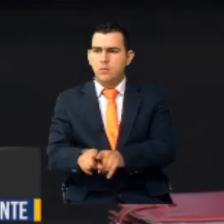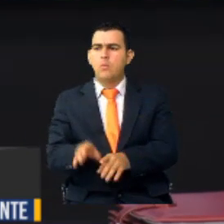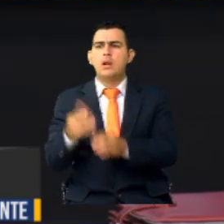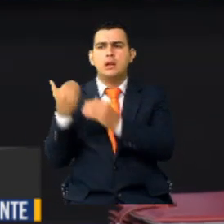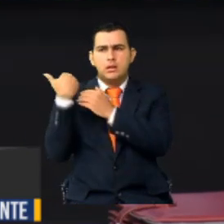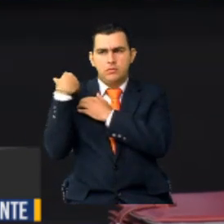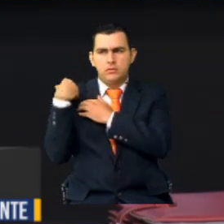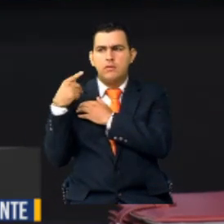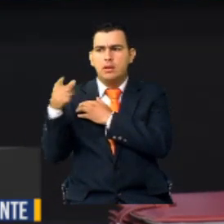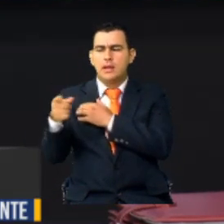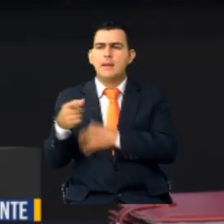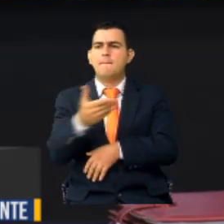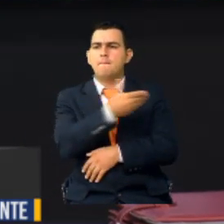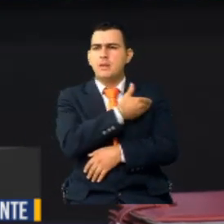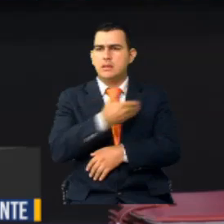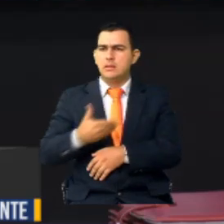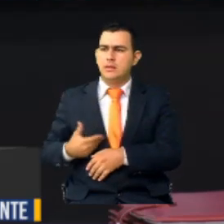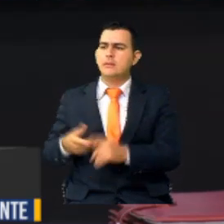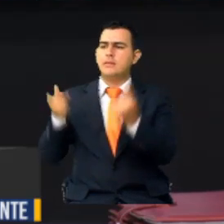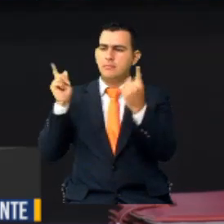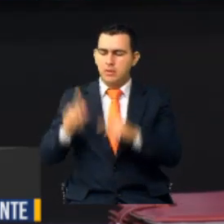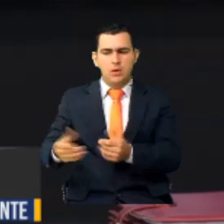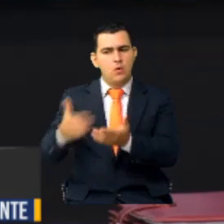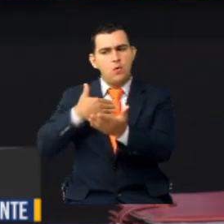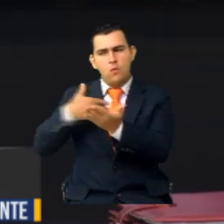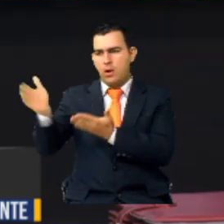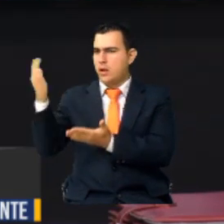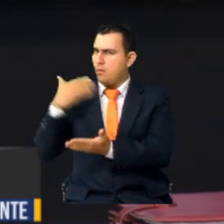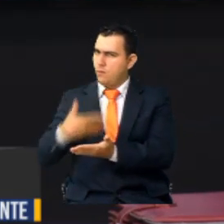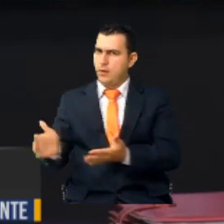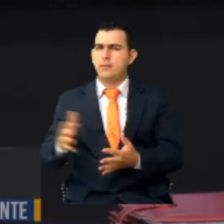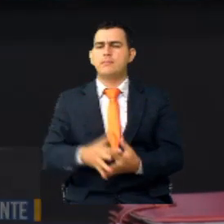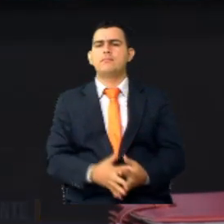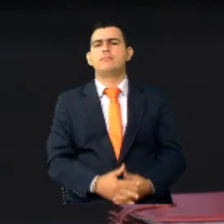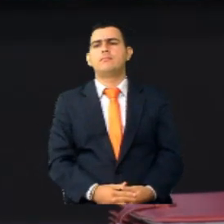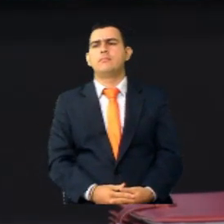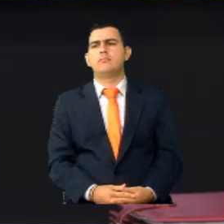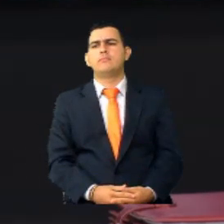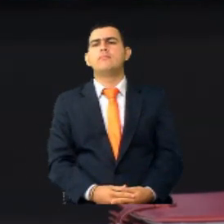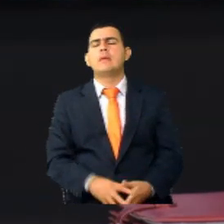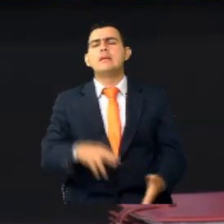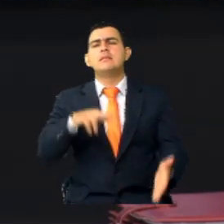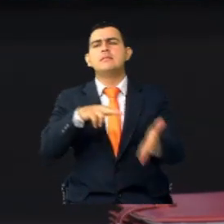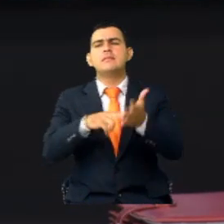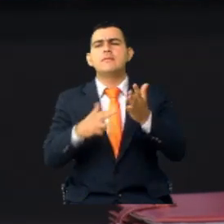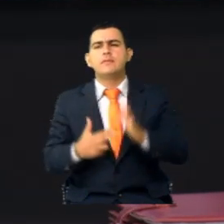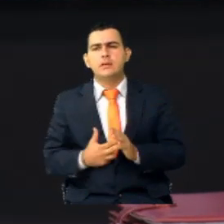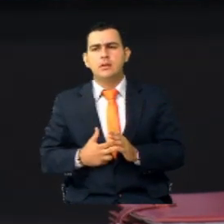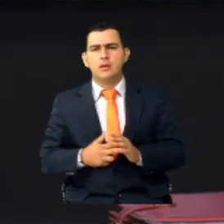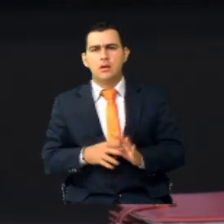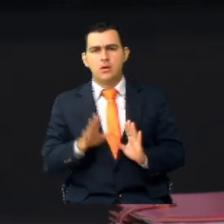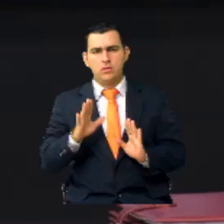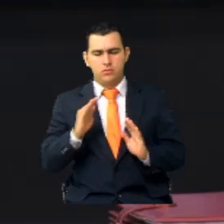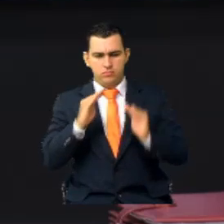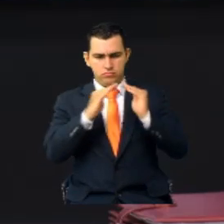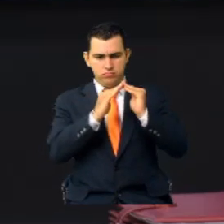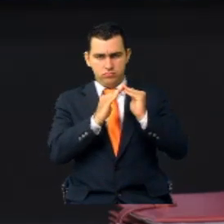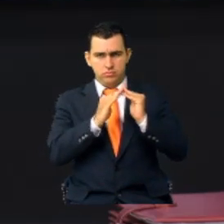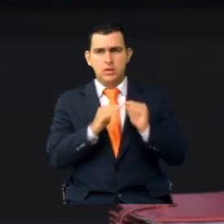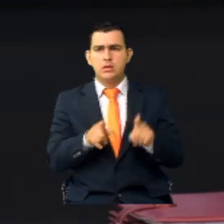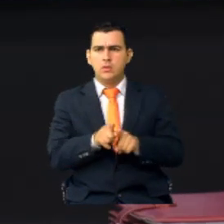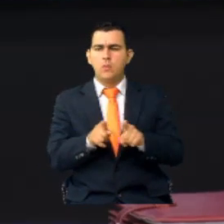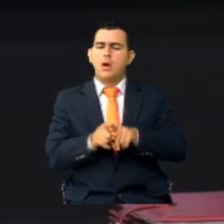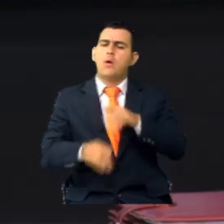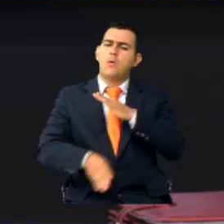que interpuso el presidente del partido, salieron de la Alianza Social Independiente. Es decirles que Horacio Henao seguirá